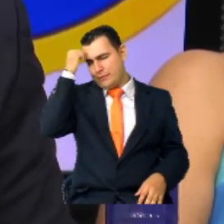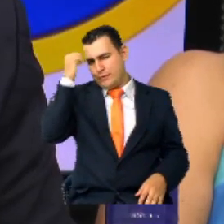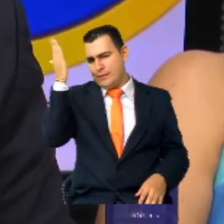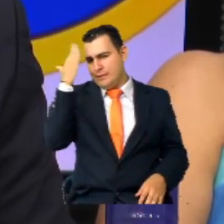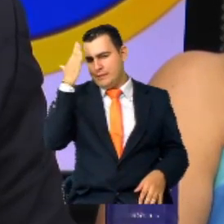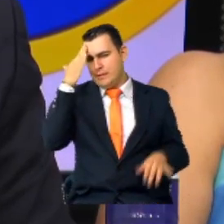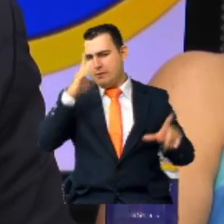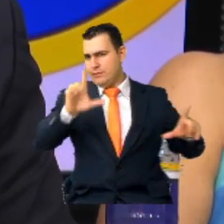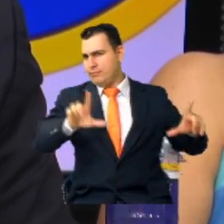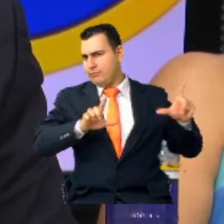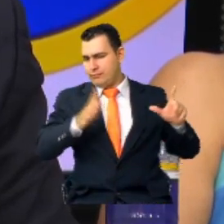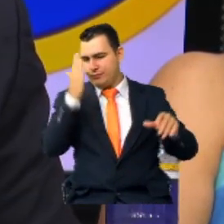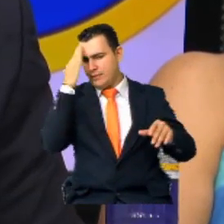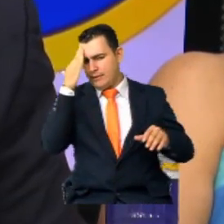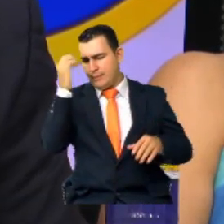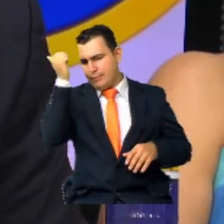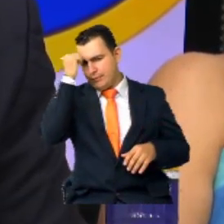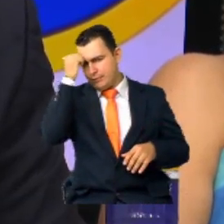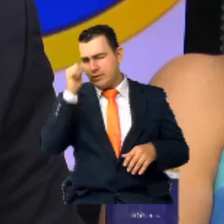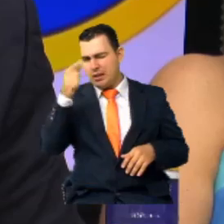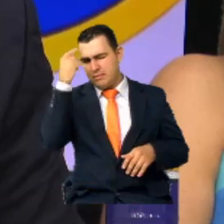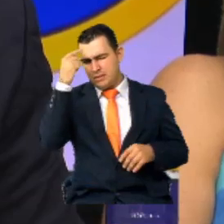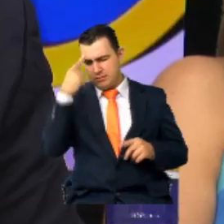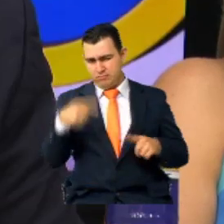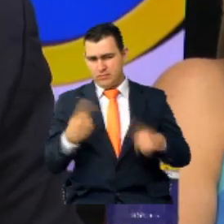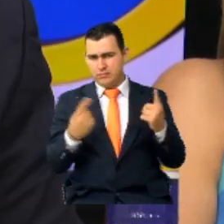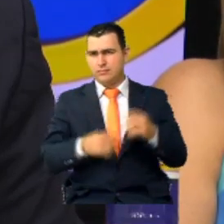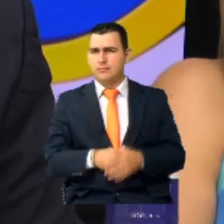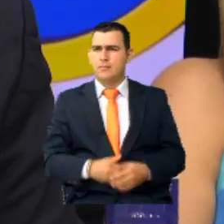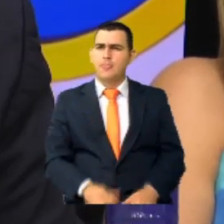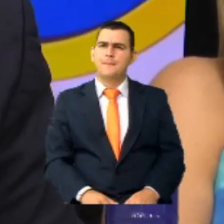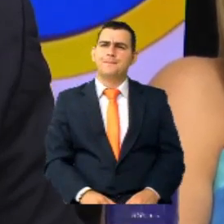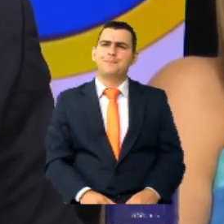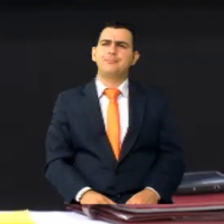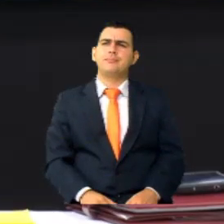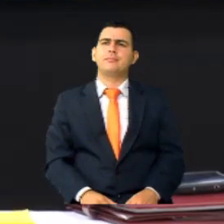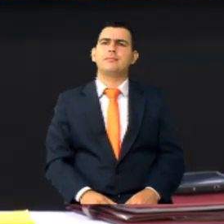sentido. ¿Qué piensa usted?